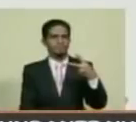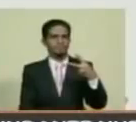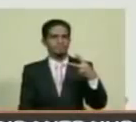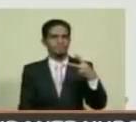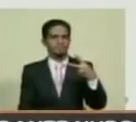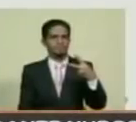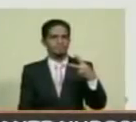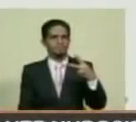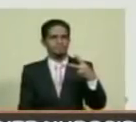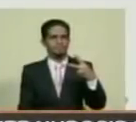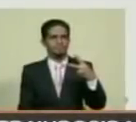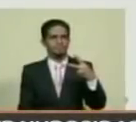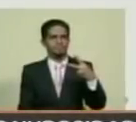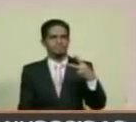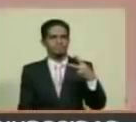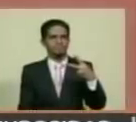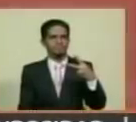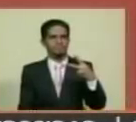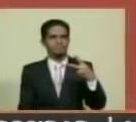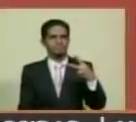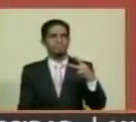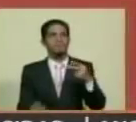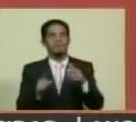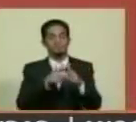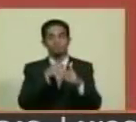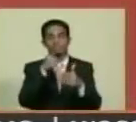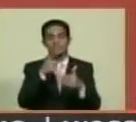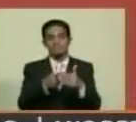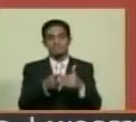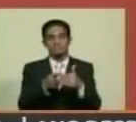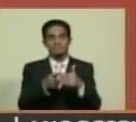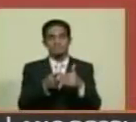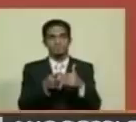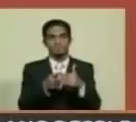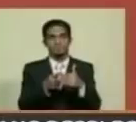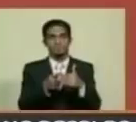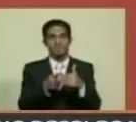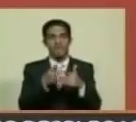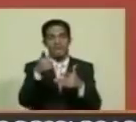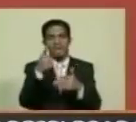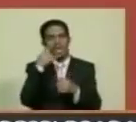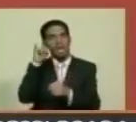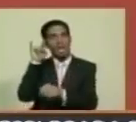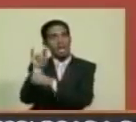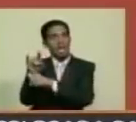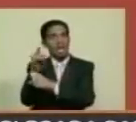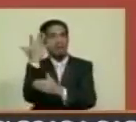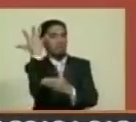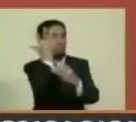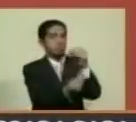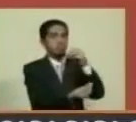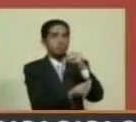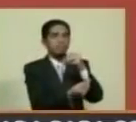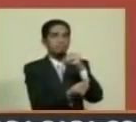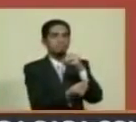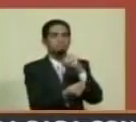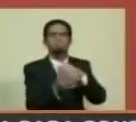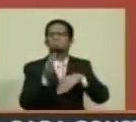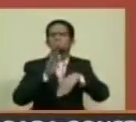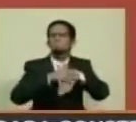frustración, y en consecuencia, deserta y se esconde. ¿Por qué se esconde? Porque lo iban a